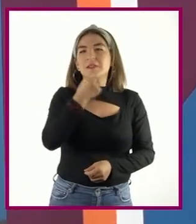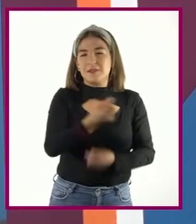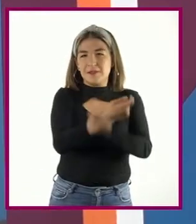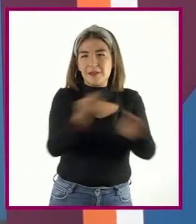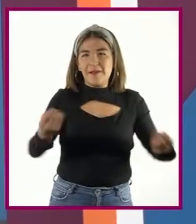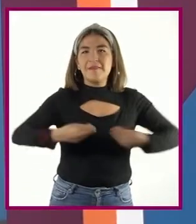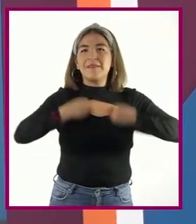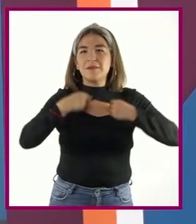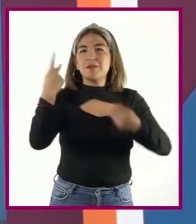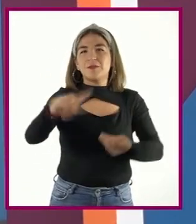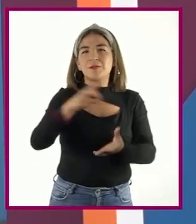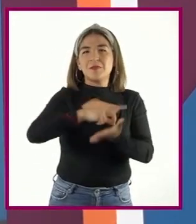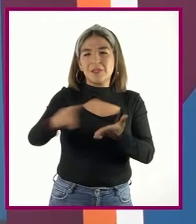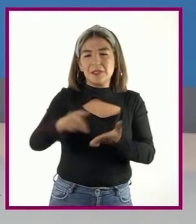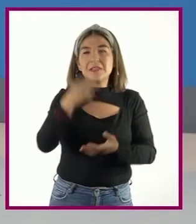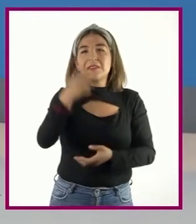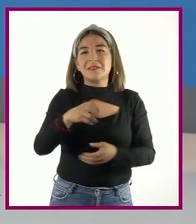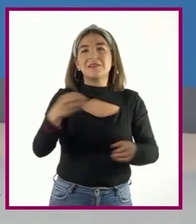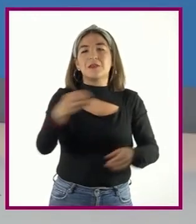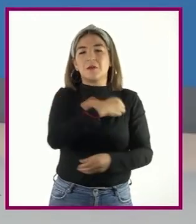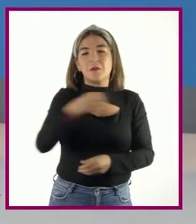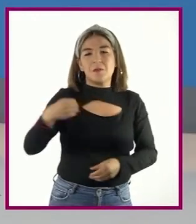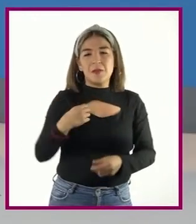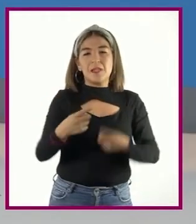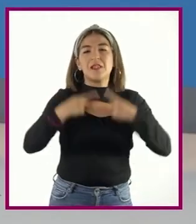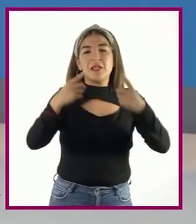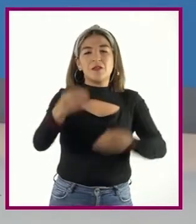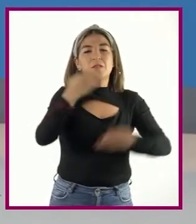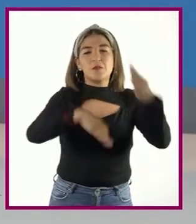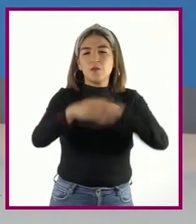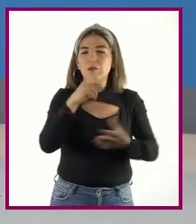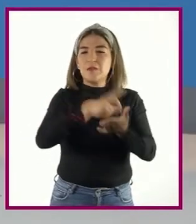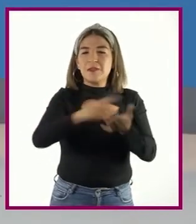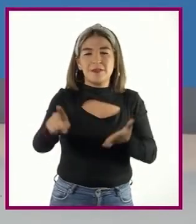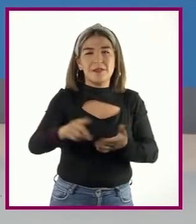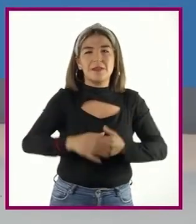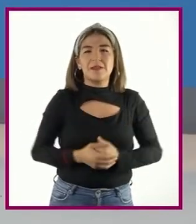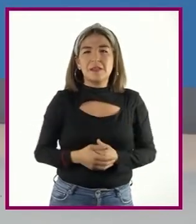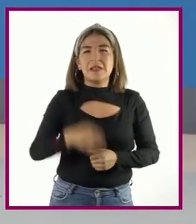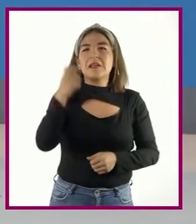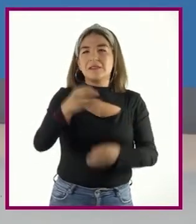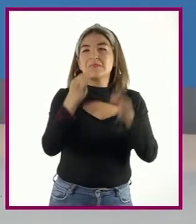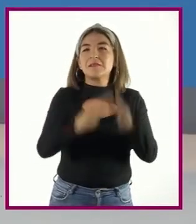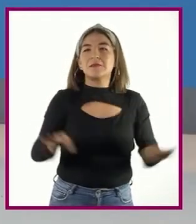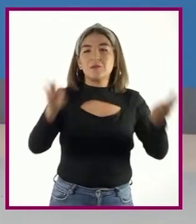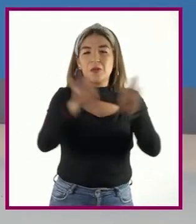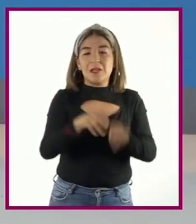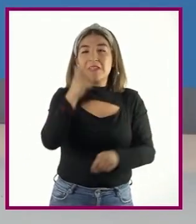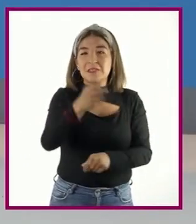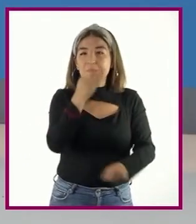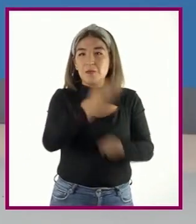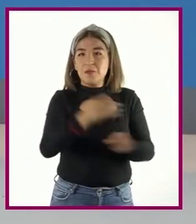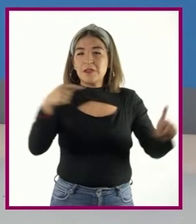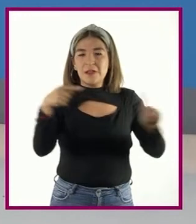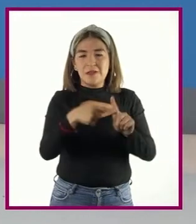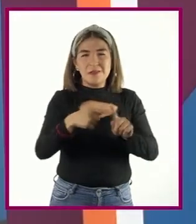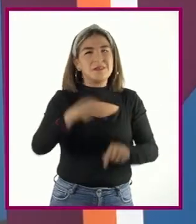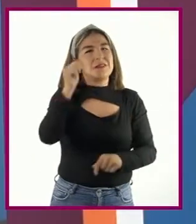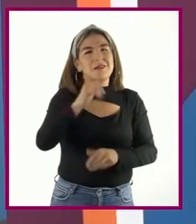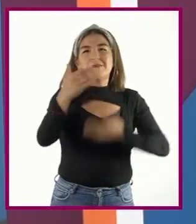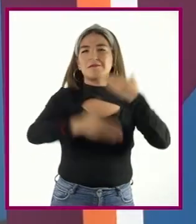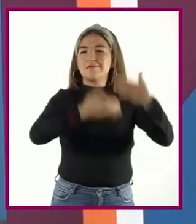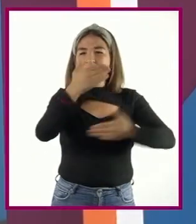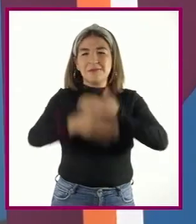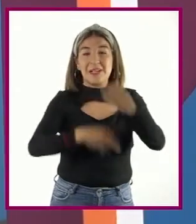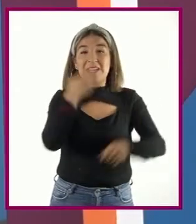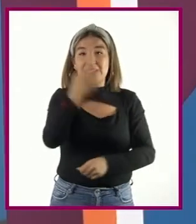derechos, para lo cual el Estado está obligado a garantizarle todos sus derechos. Lo importante es que esto ocurra permanentemente.